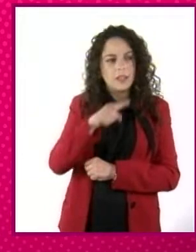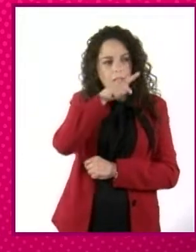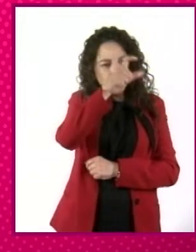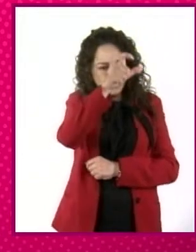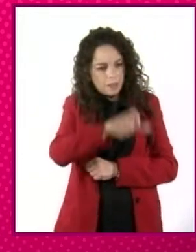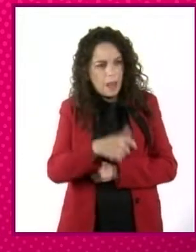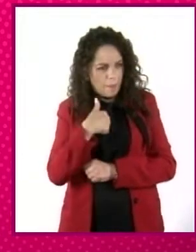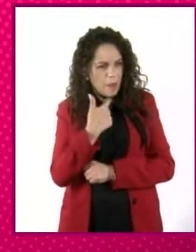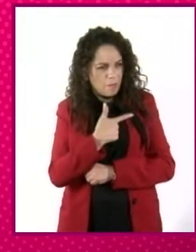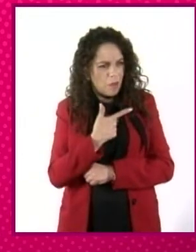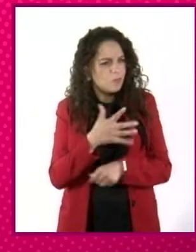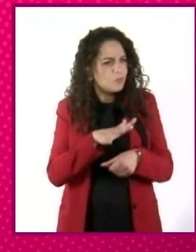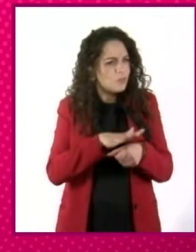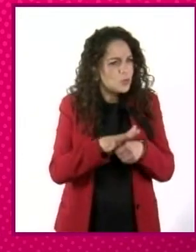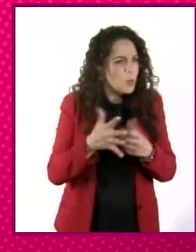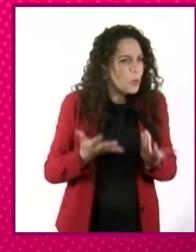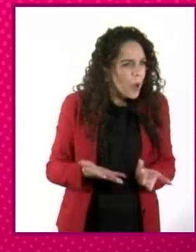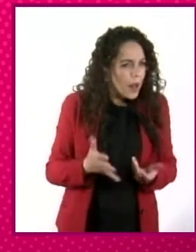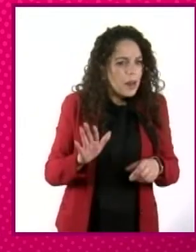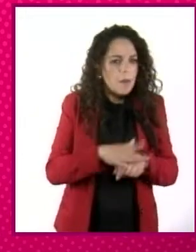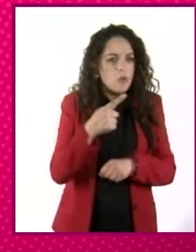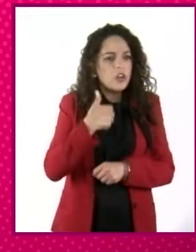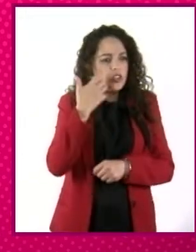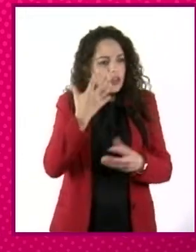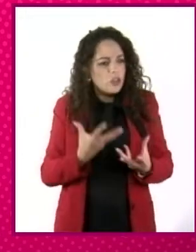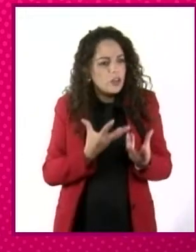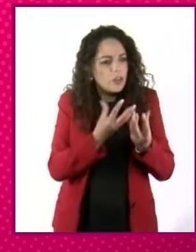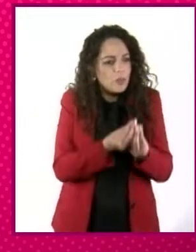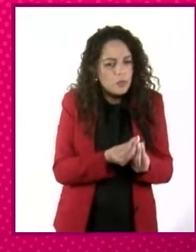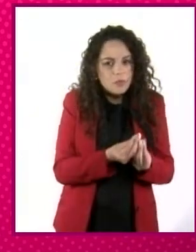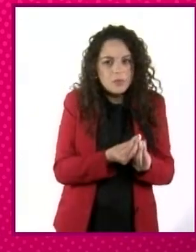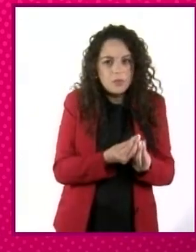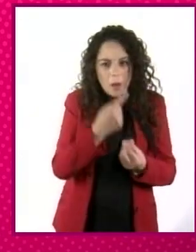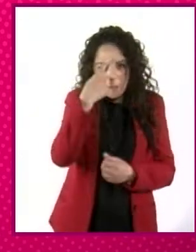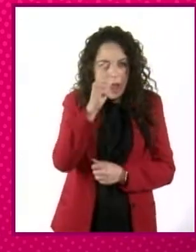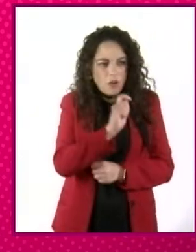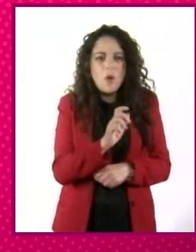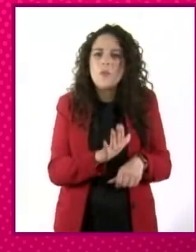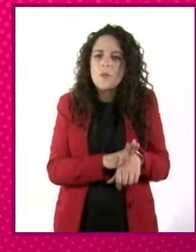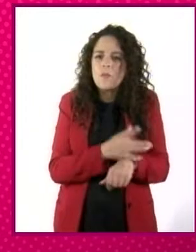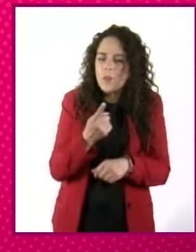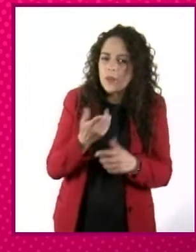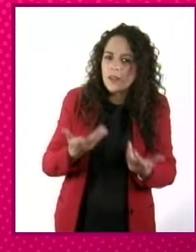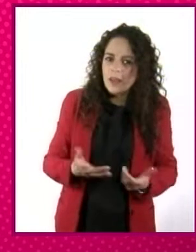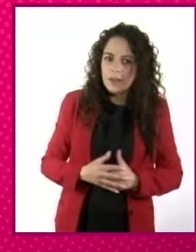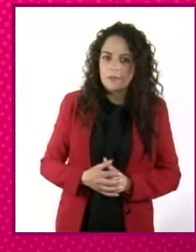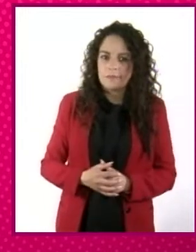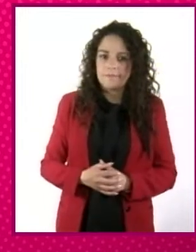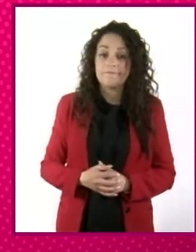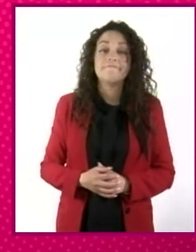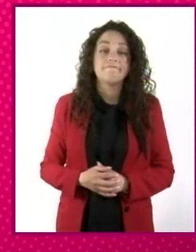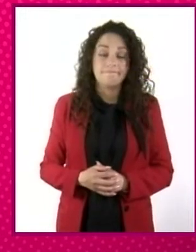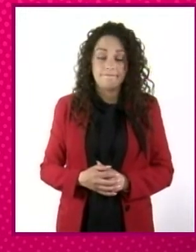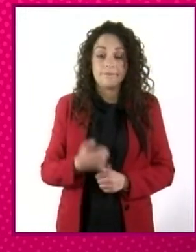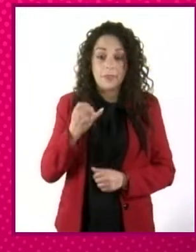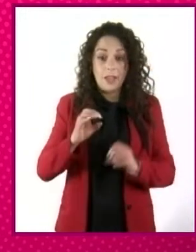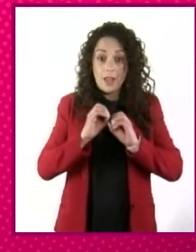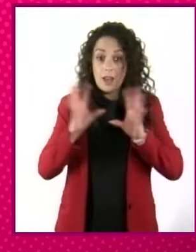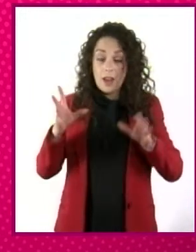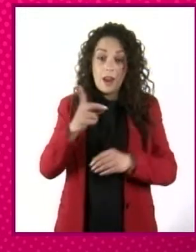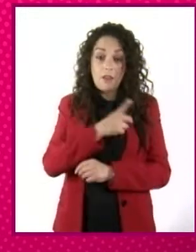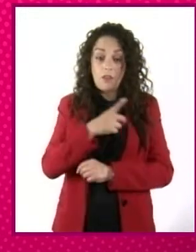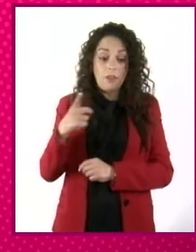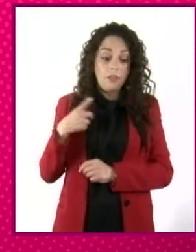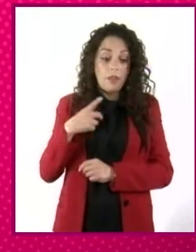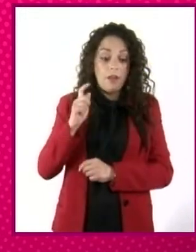persona, o es que quiero estar en pareja y quiero tener la experiencia de estar en pareja. Y también yo creo que claro, uno no se puede obligar